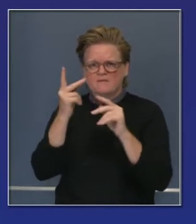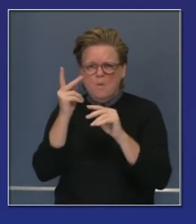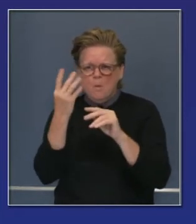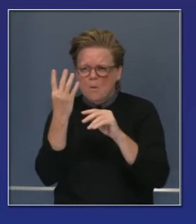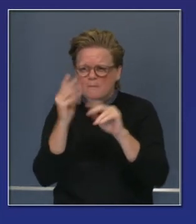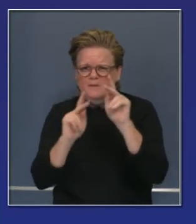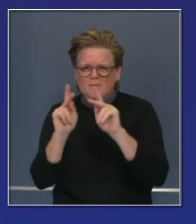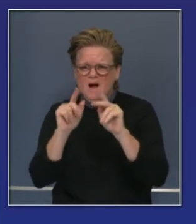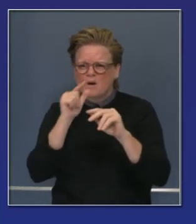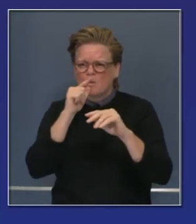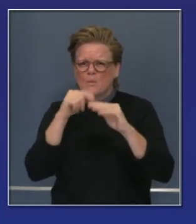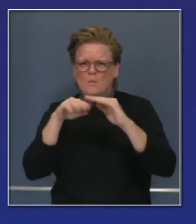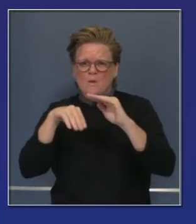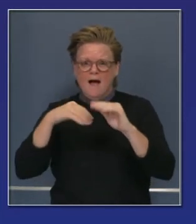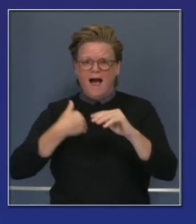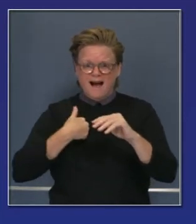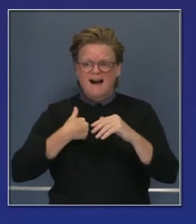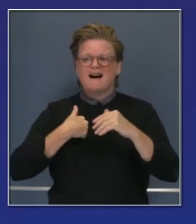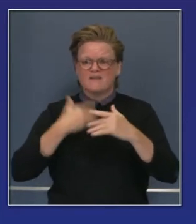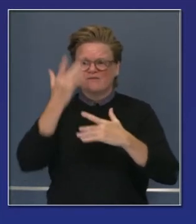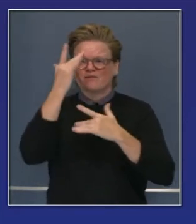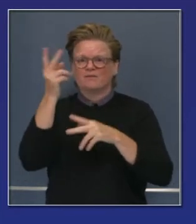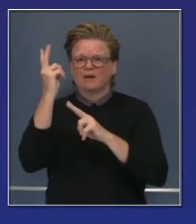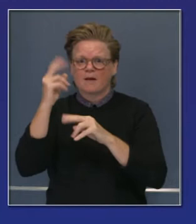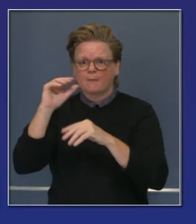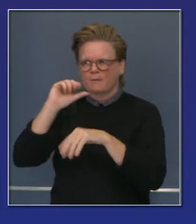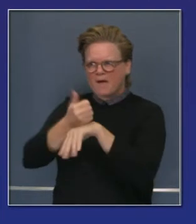100,000, de 1 a 3,9.